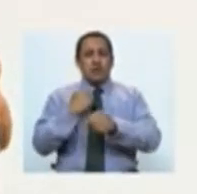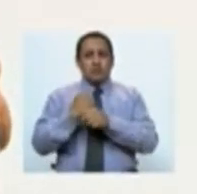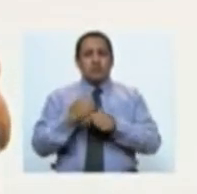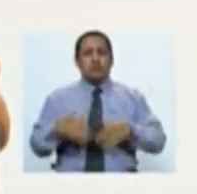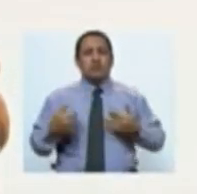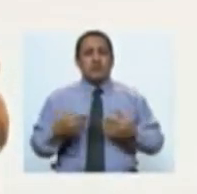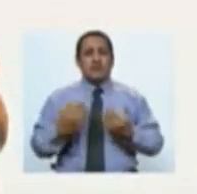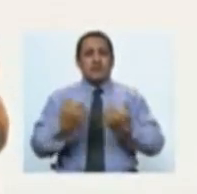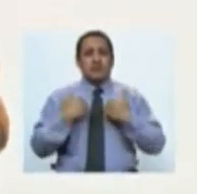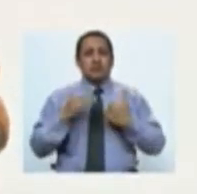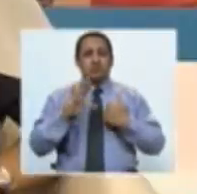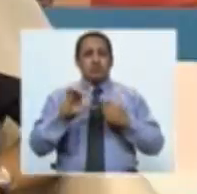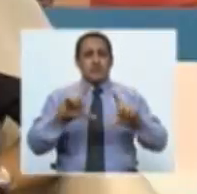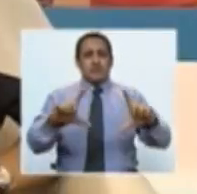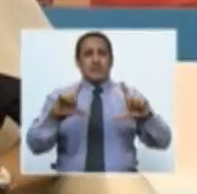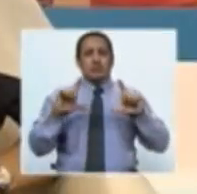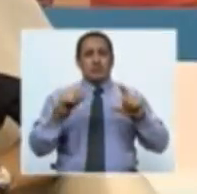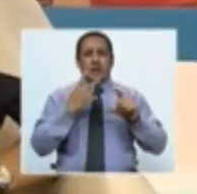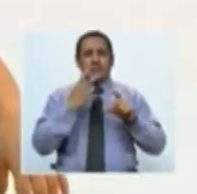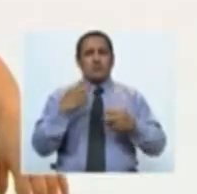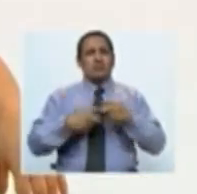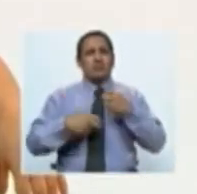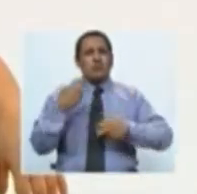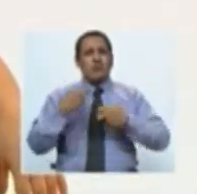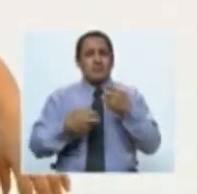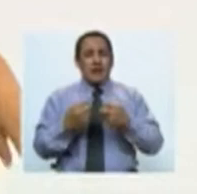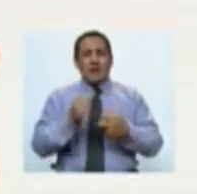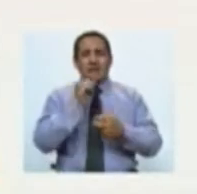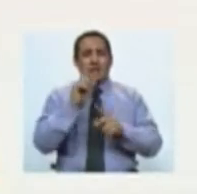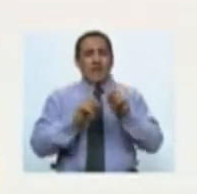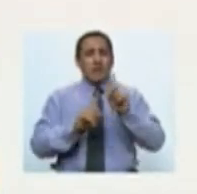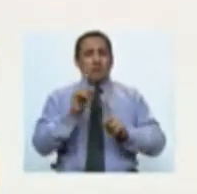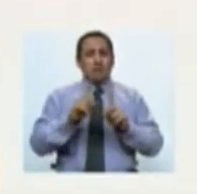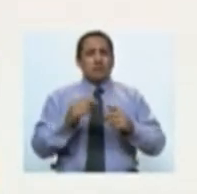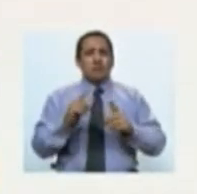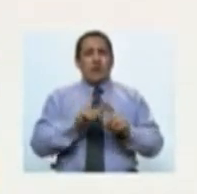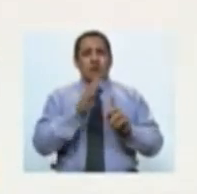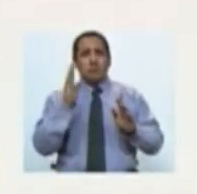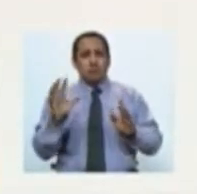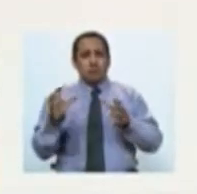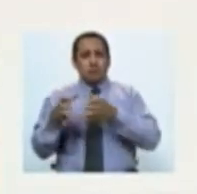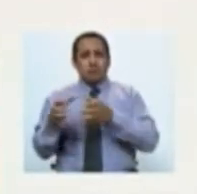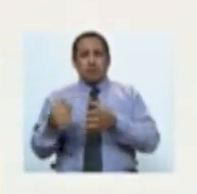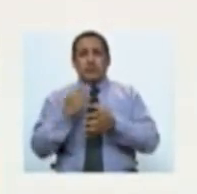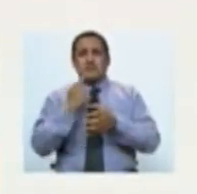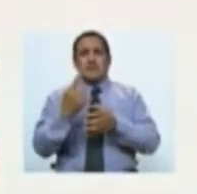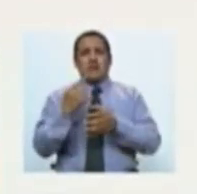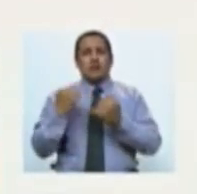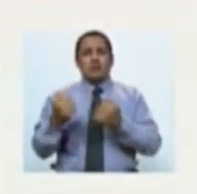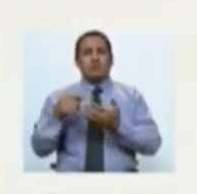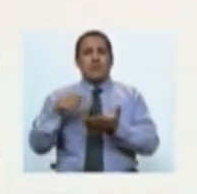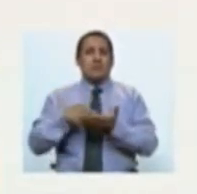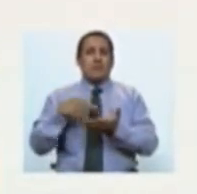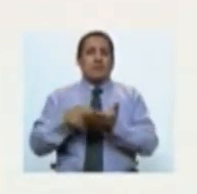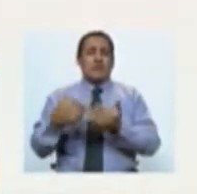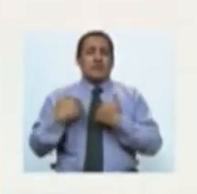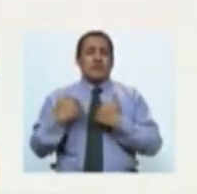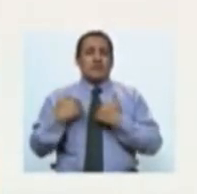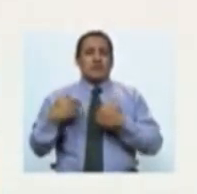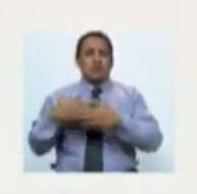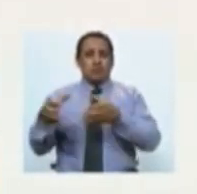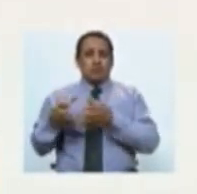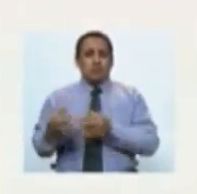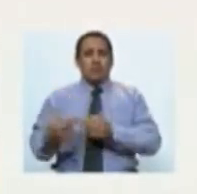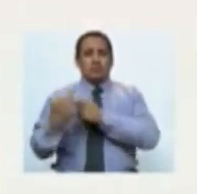2 años pudieran sacar su título. Entonces aquí es un problema donde se mezclan varias variables, ¿no? Por un lado está obviamente una deuda que